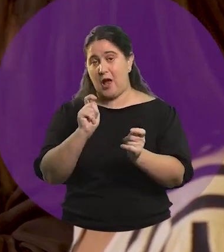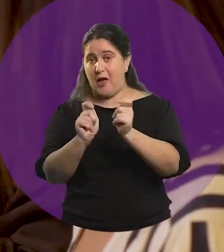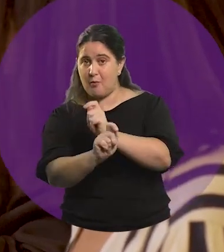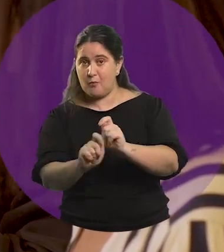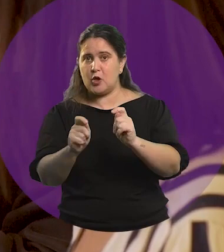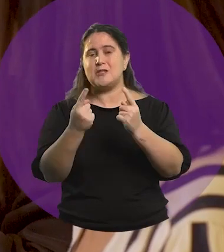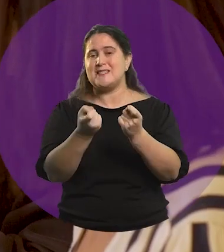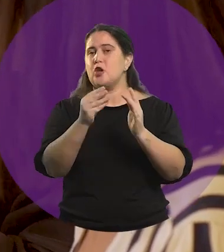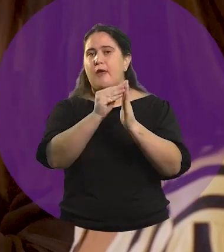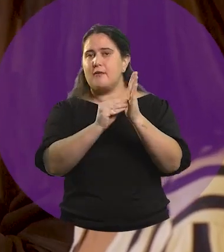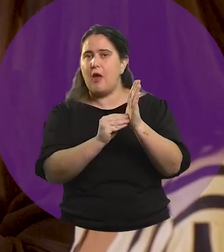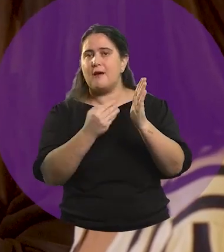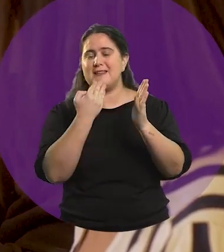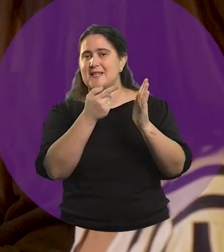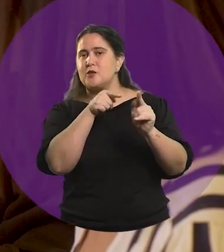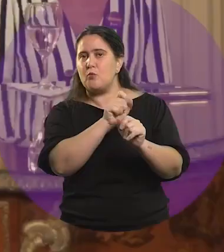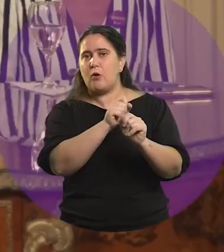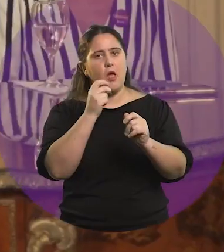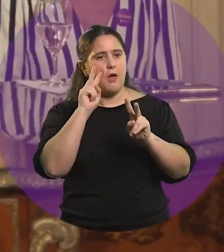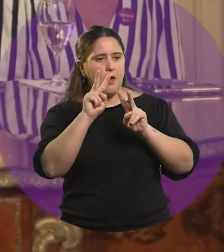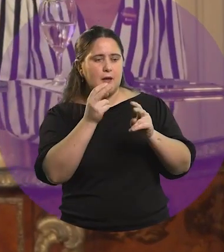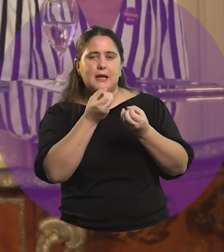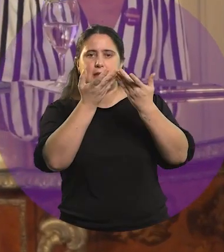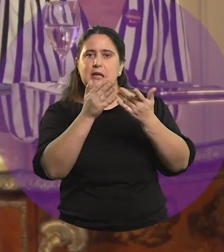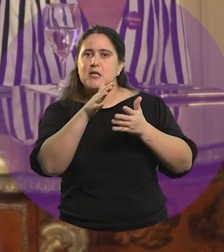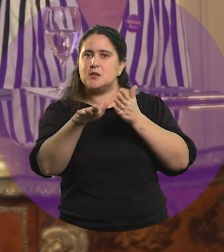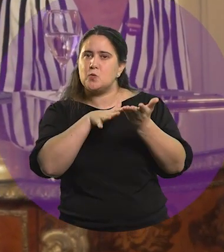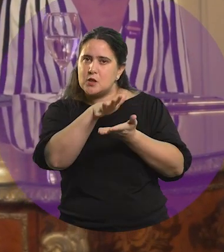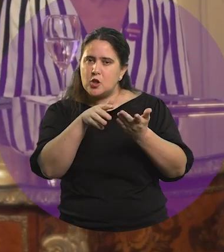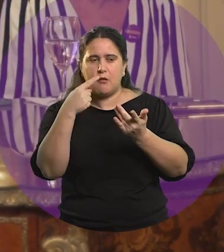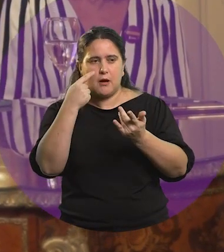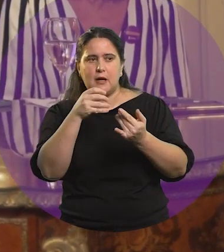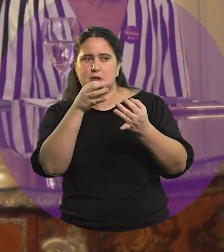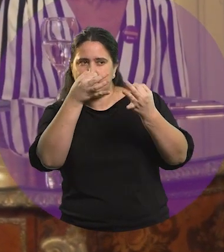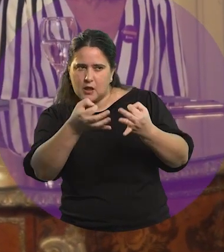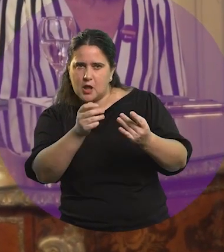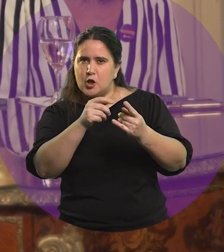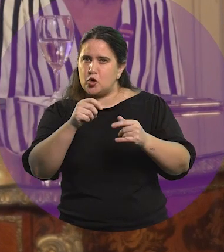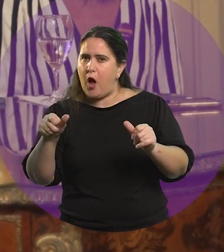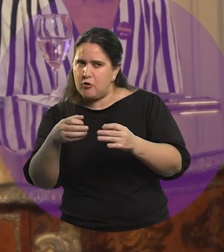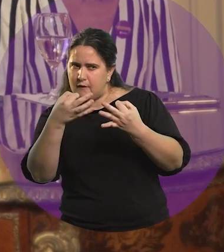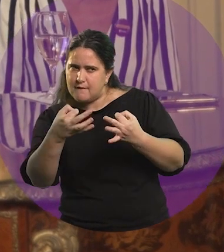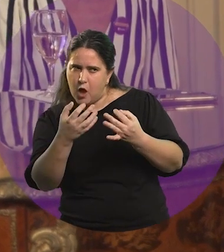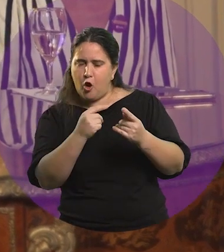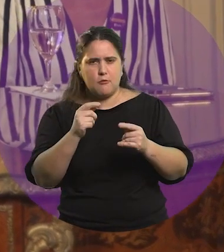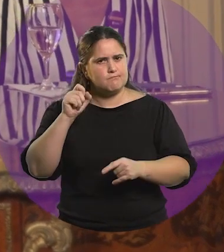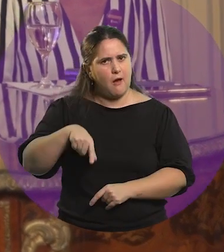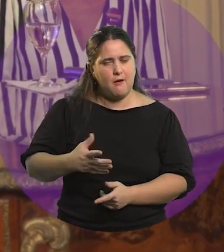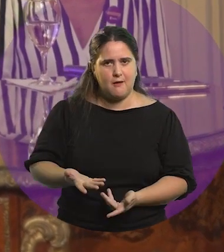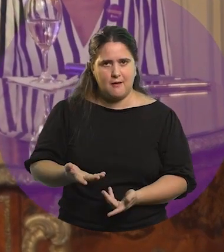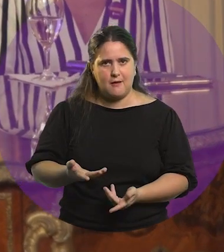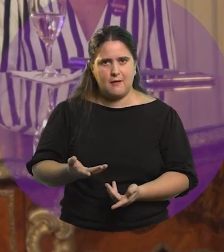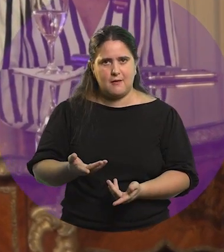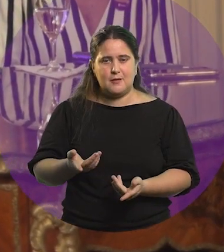tener indicadores que me permitan ir observando mi trayectoria y viendo si le voy pegando o no al blanco. Para ir, bueno,